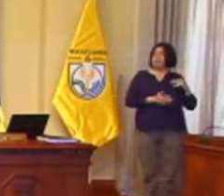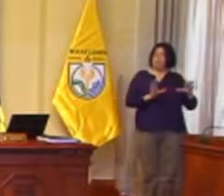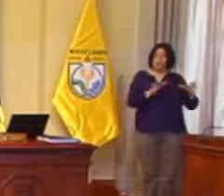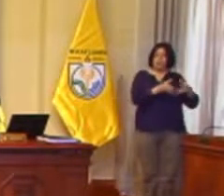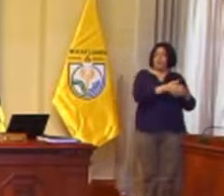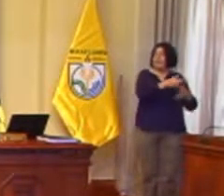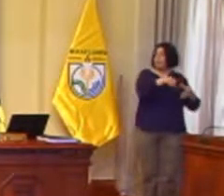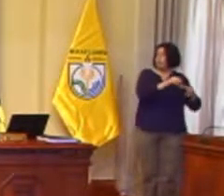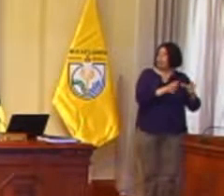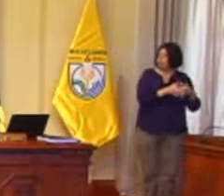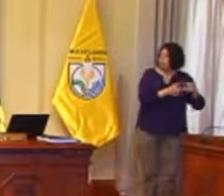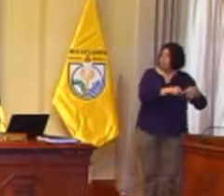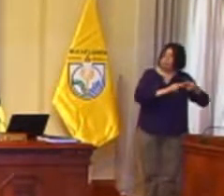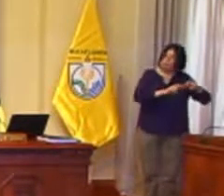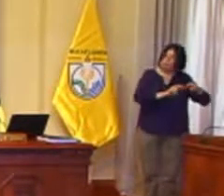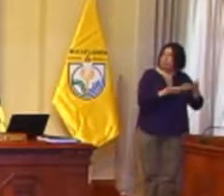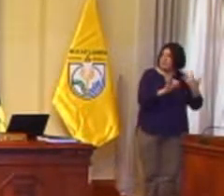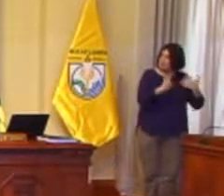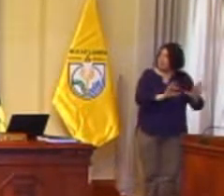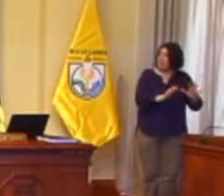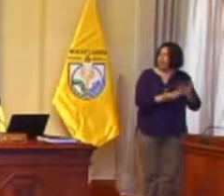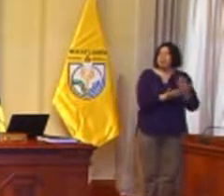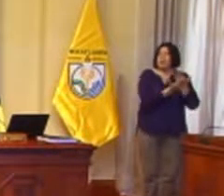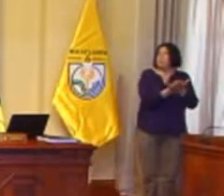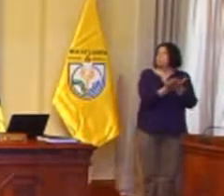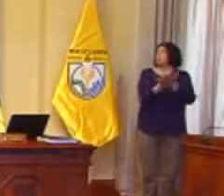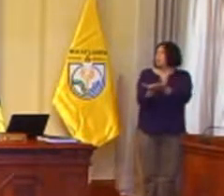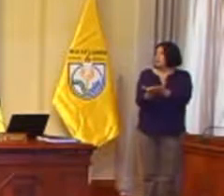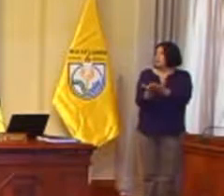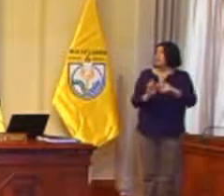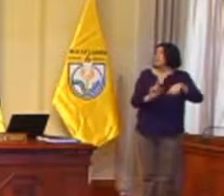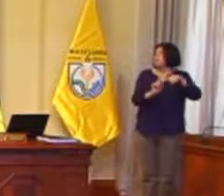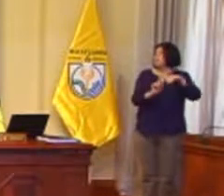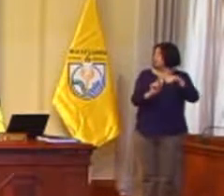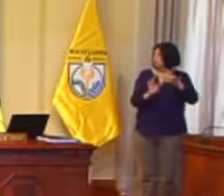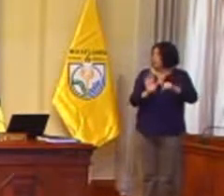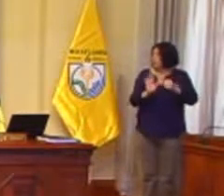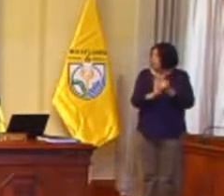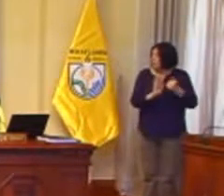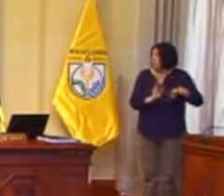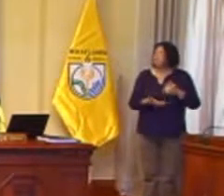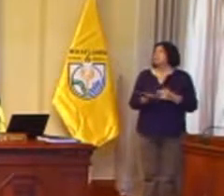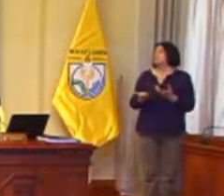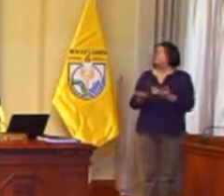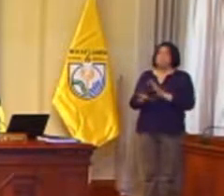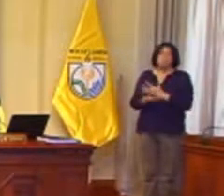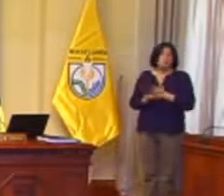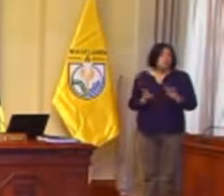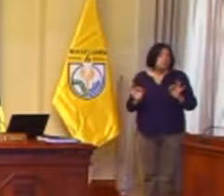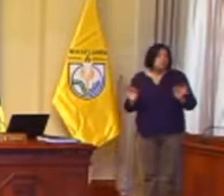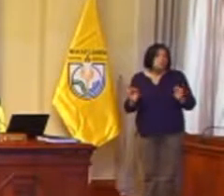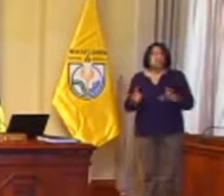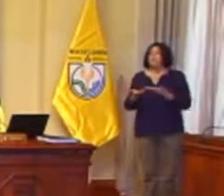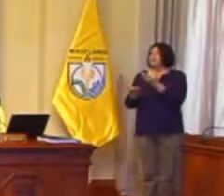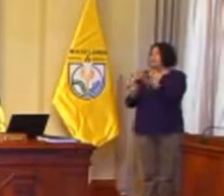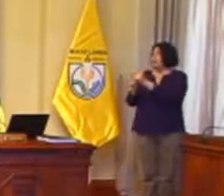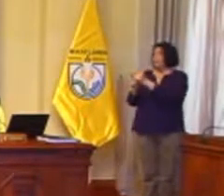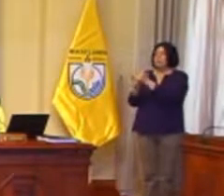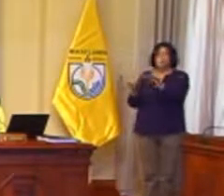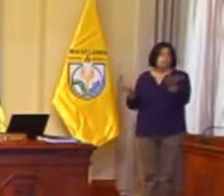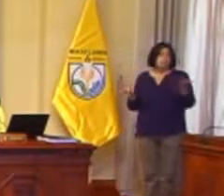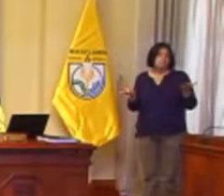comisión y viene con una propuesta favorable de parte de la comisión. Sin perjuicio de eso, ofrezco el uso de la